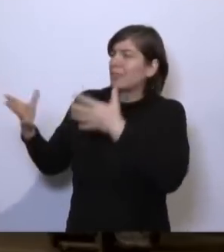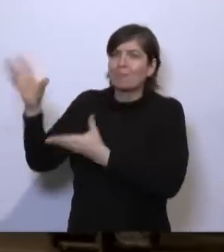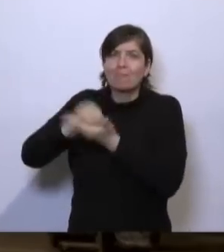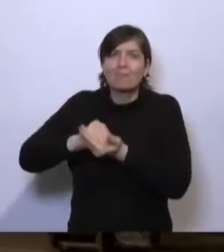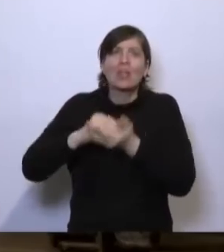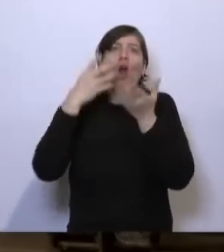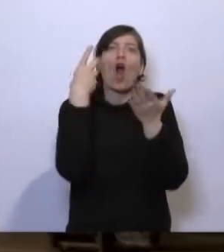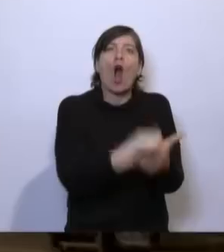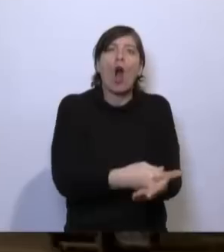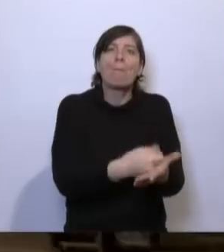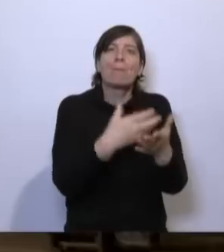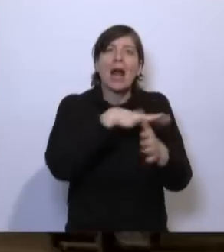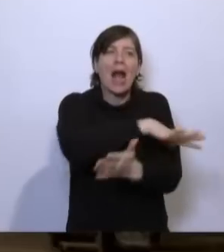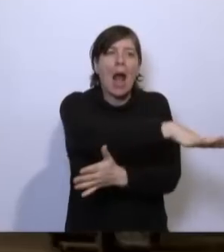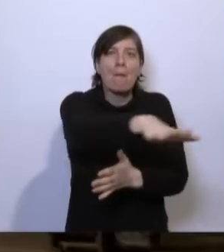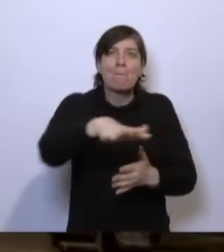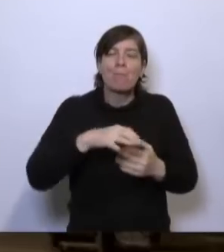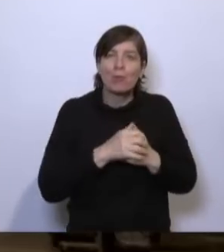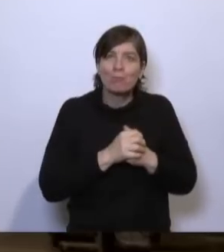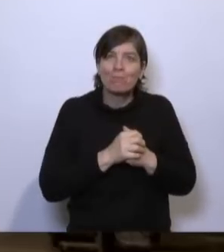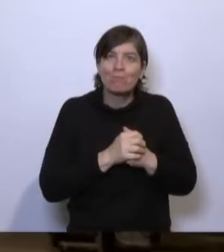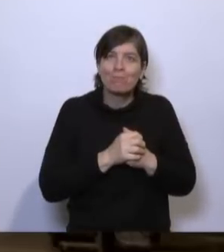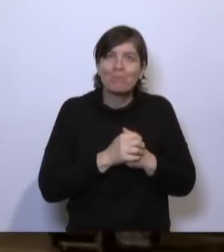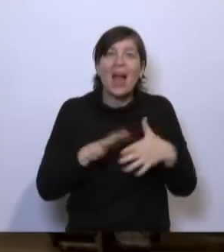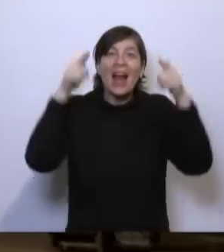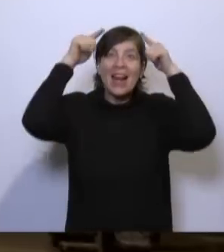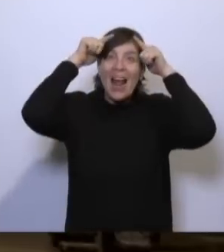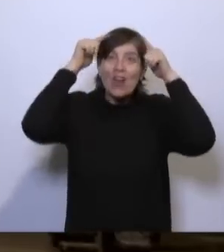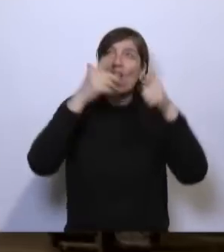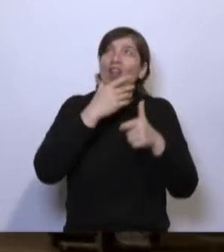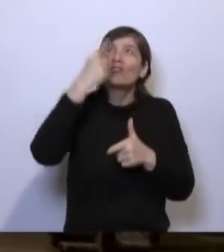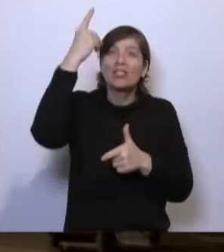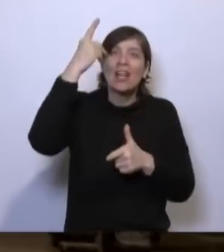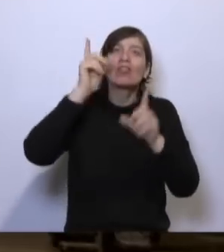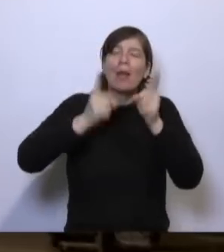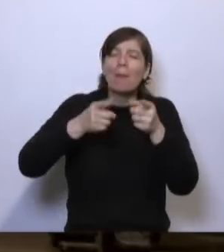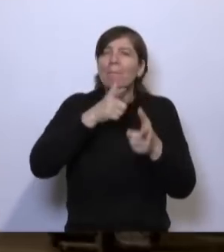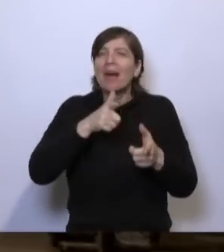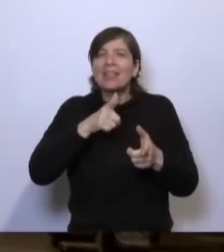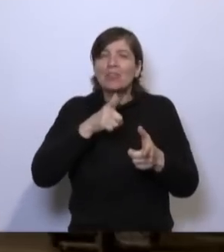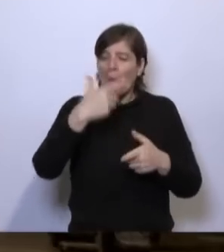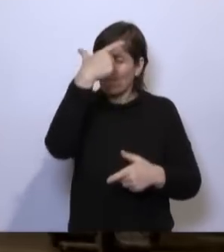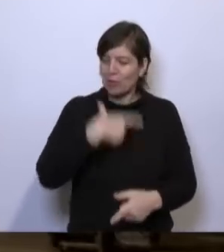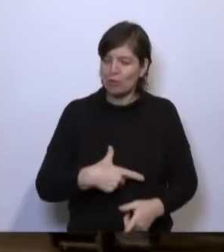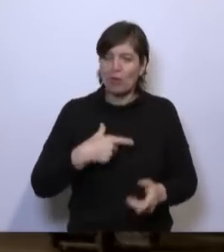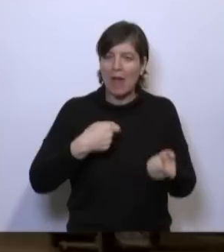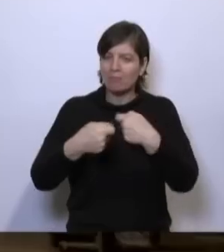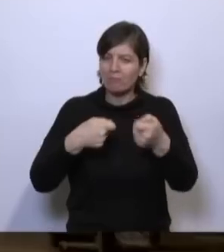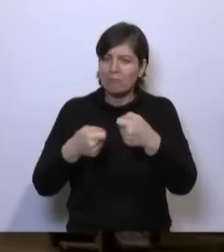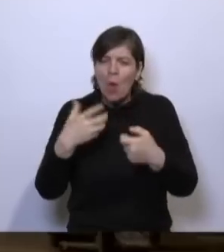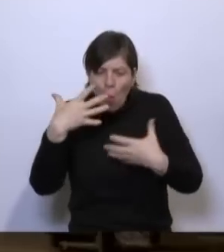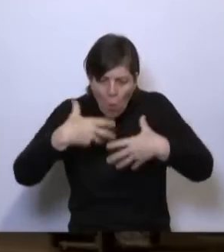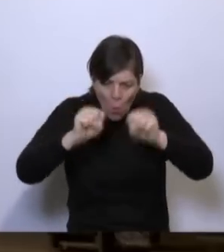y compra el campo. El reino de los cielos se parece también a un negociante que se dedica